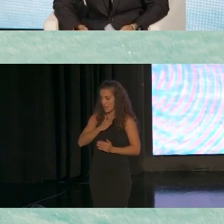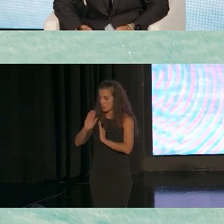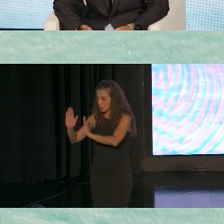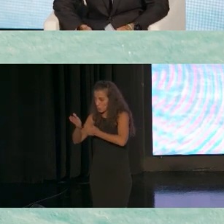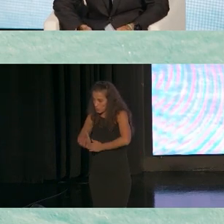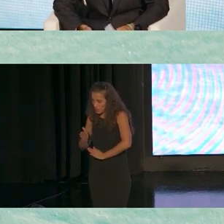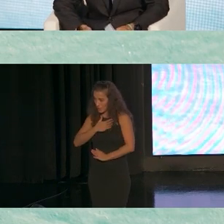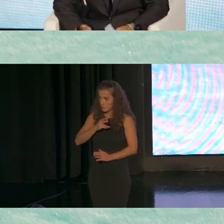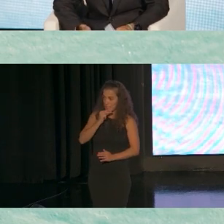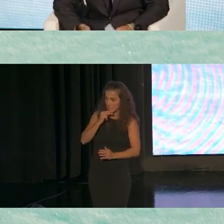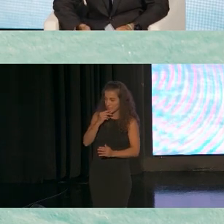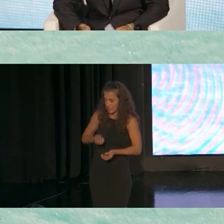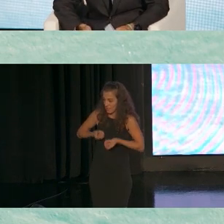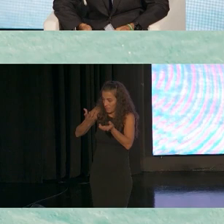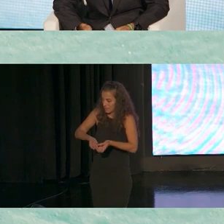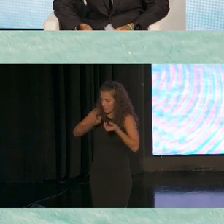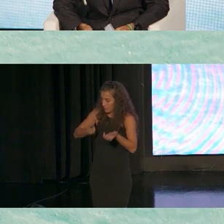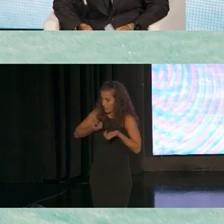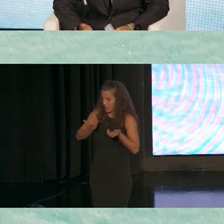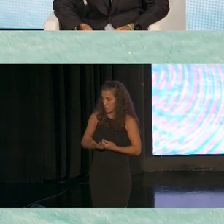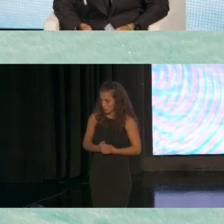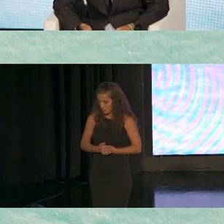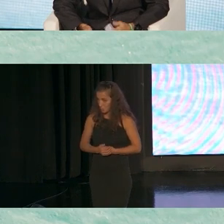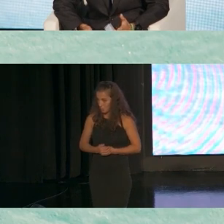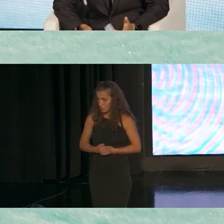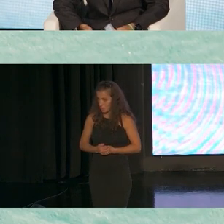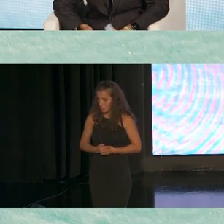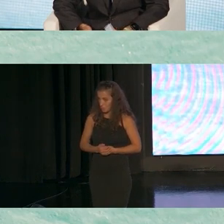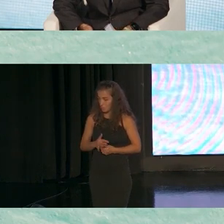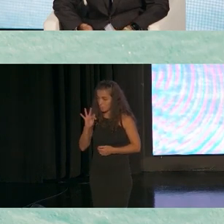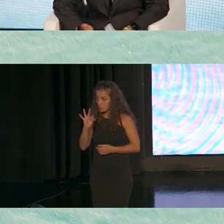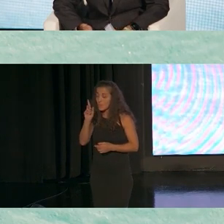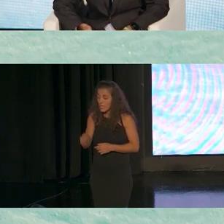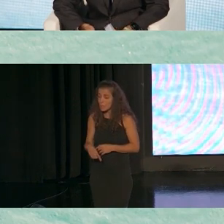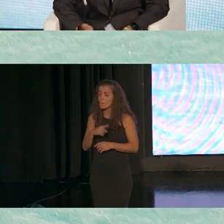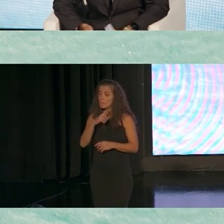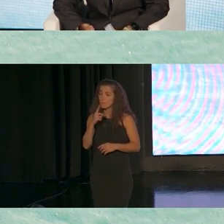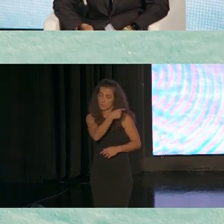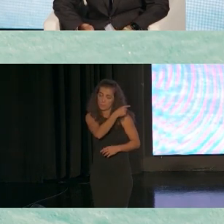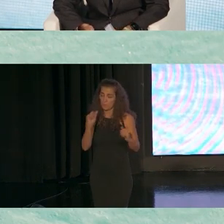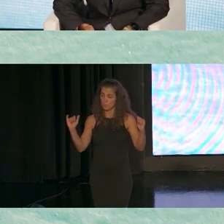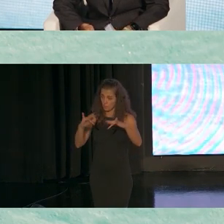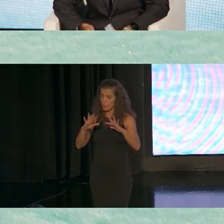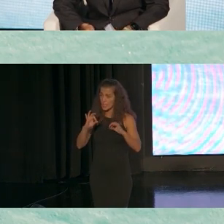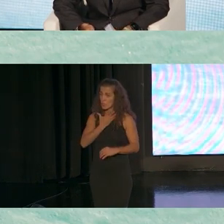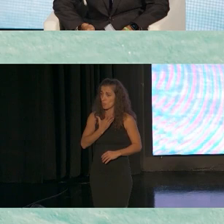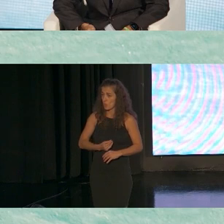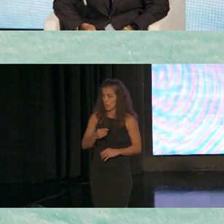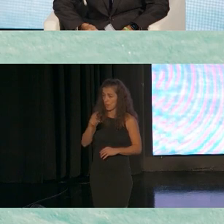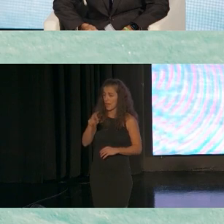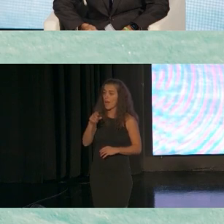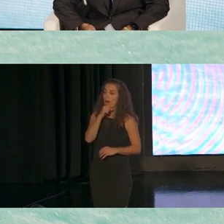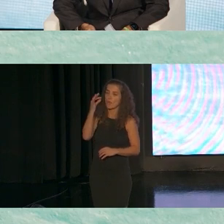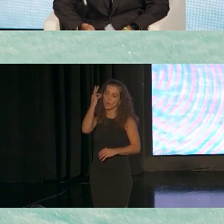mi nieta este también otro fue encuentro de Abuelos en en murcia de abuelos y